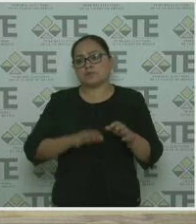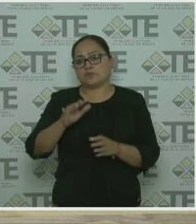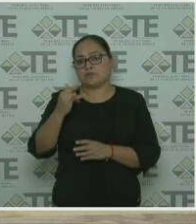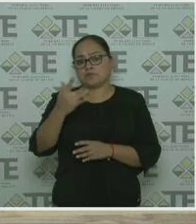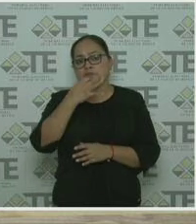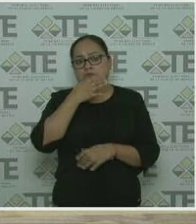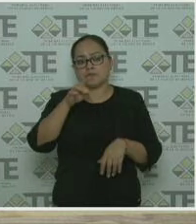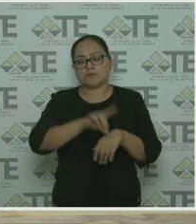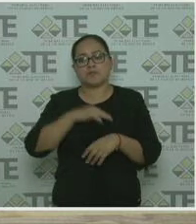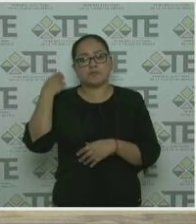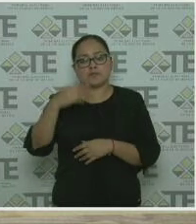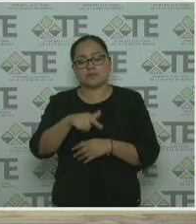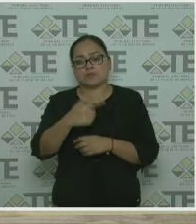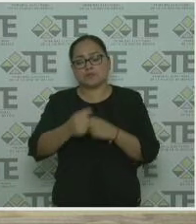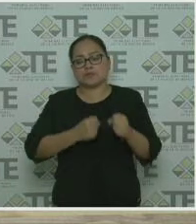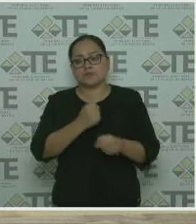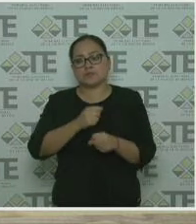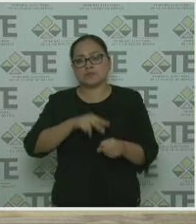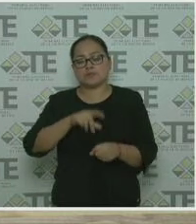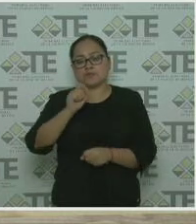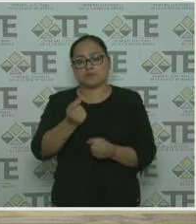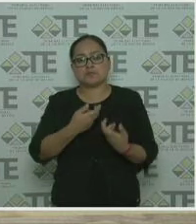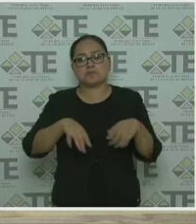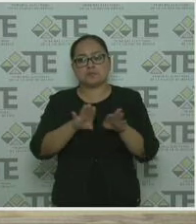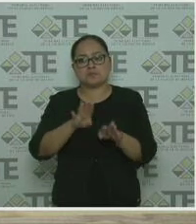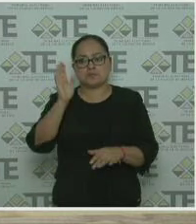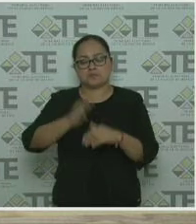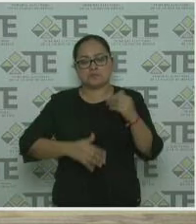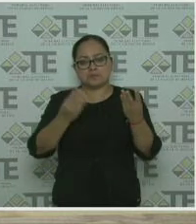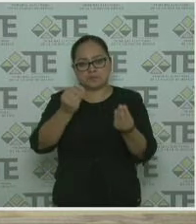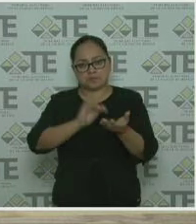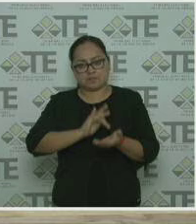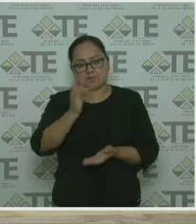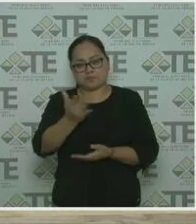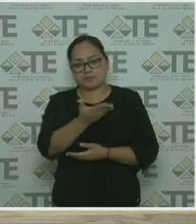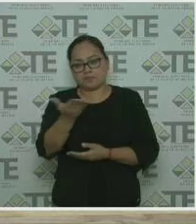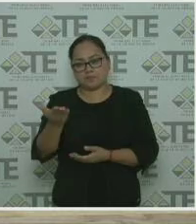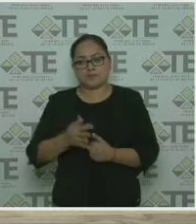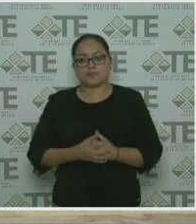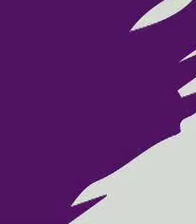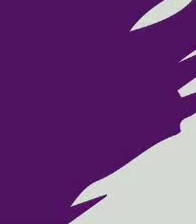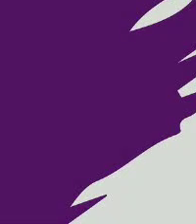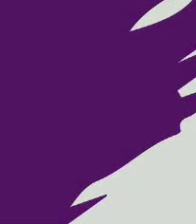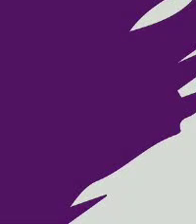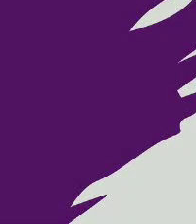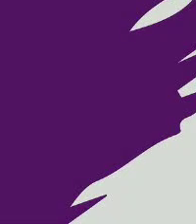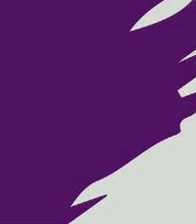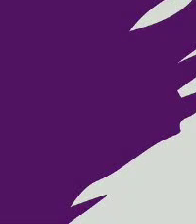13:57 del 12 de marzo de este año, la damos por concluida. Muchas gracias a todas y a todos.